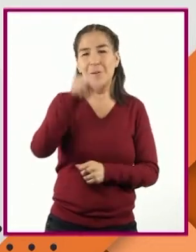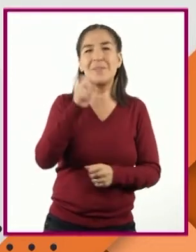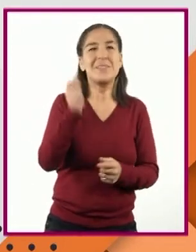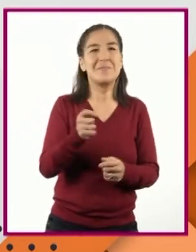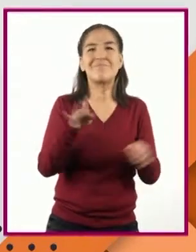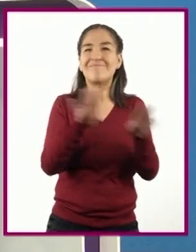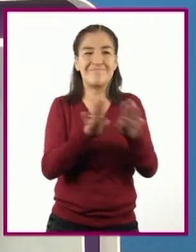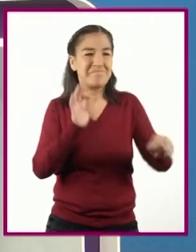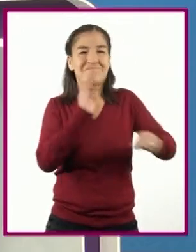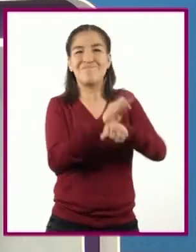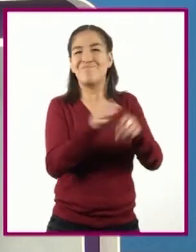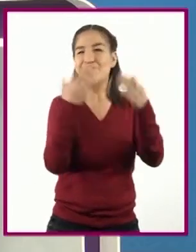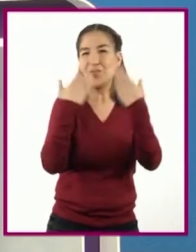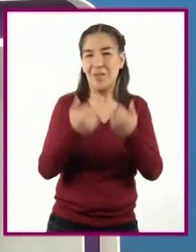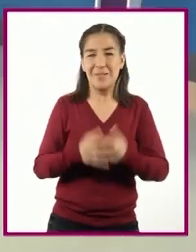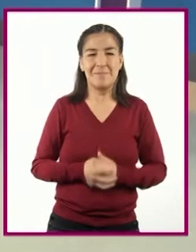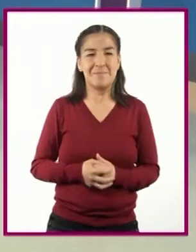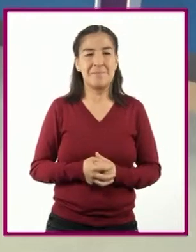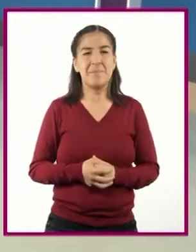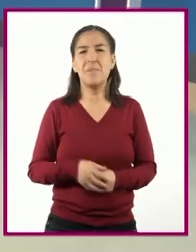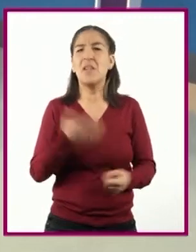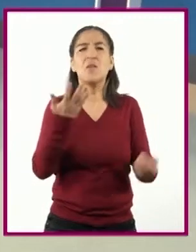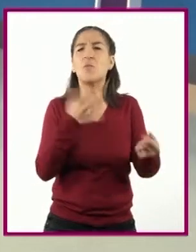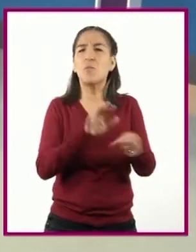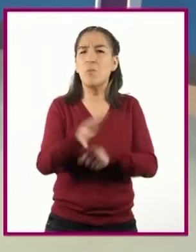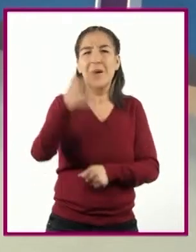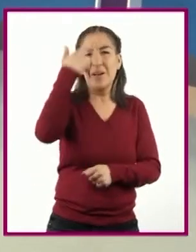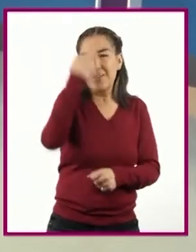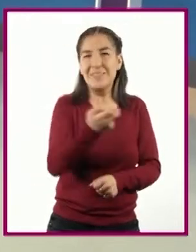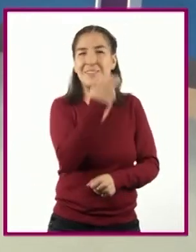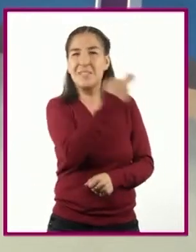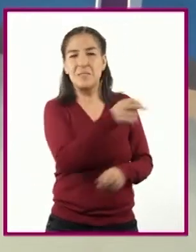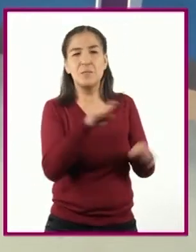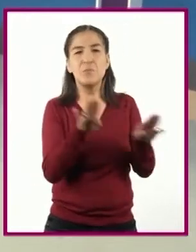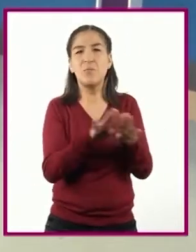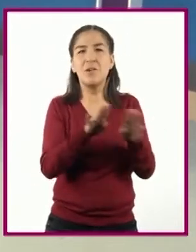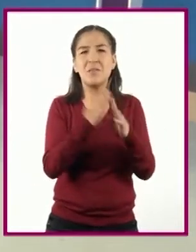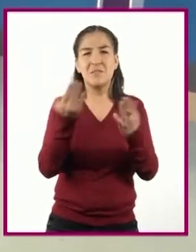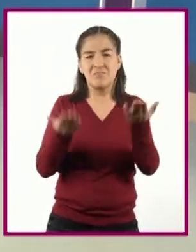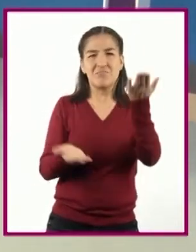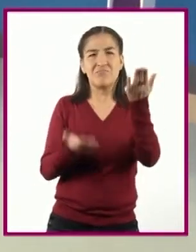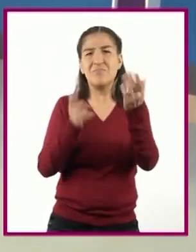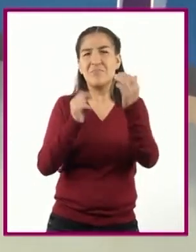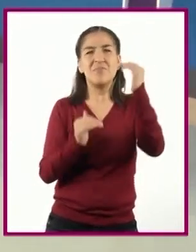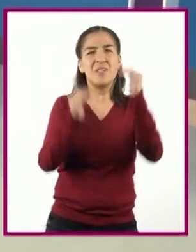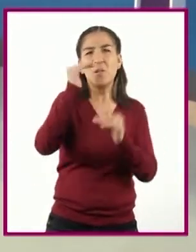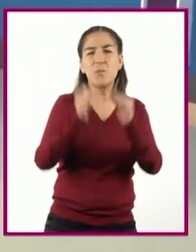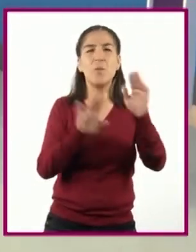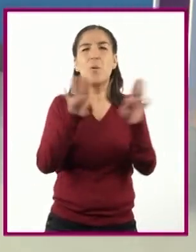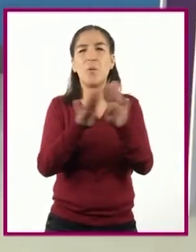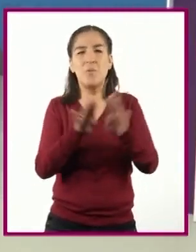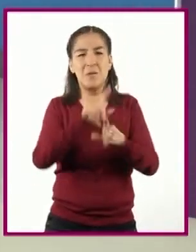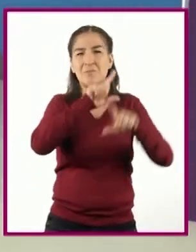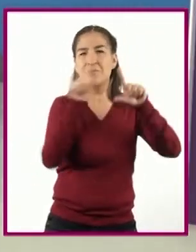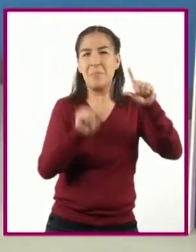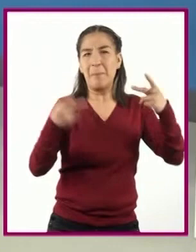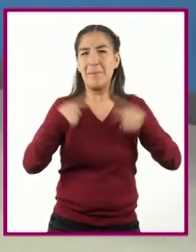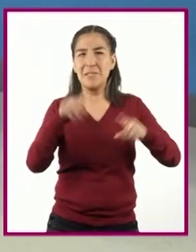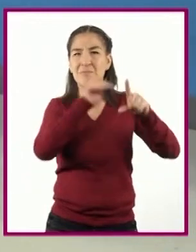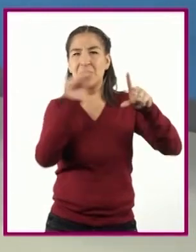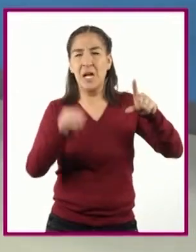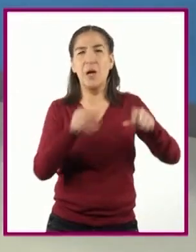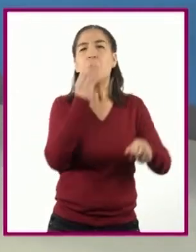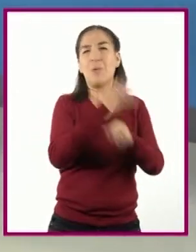posibilidades de defenderse. ¿A qué se debía esta desigual distribución de la población? Para conocer